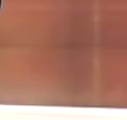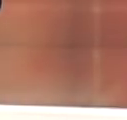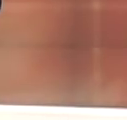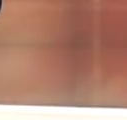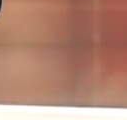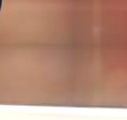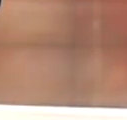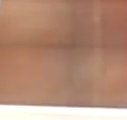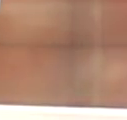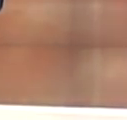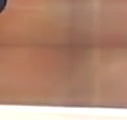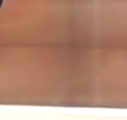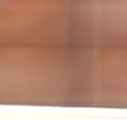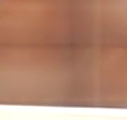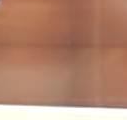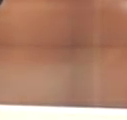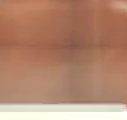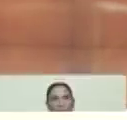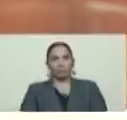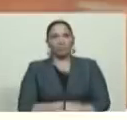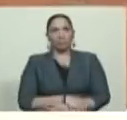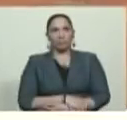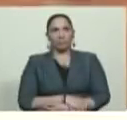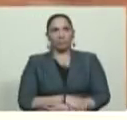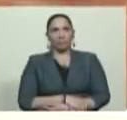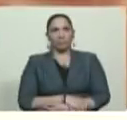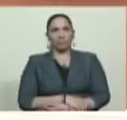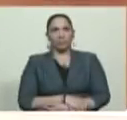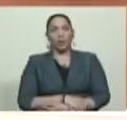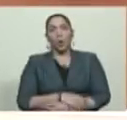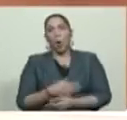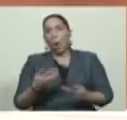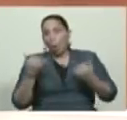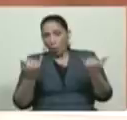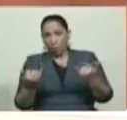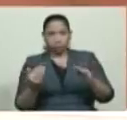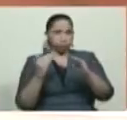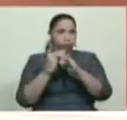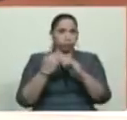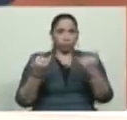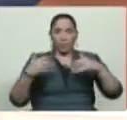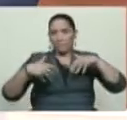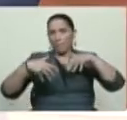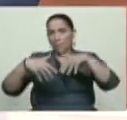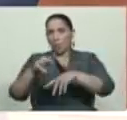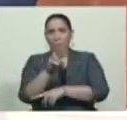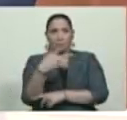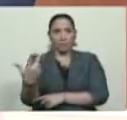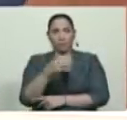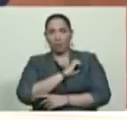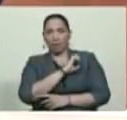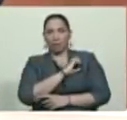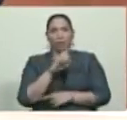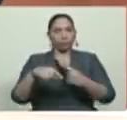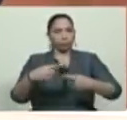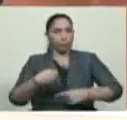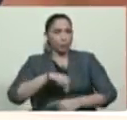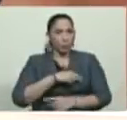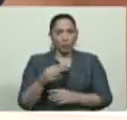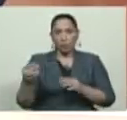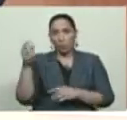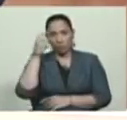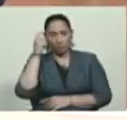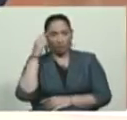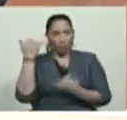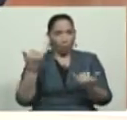Vamos a hacer un paréntesis en esta enorme movilización del 23 de enero de 1958, en comparación con lo que ocurre hoy en nuestros días. A esta hora nos vamos en